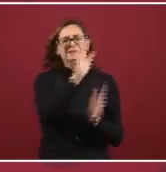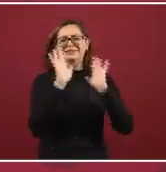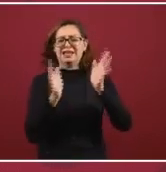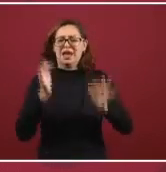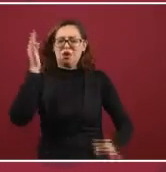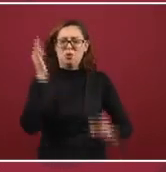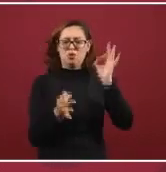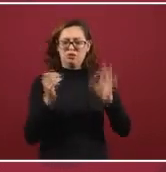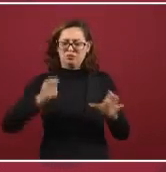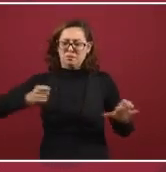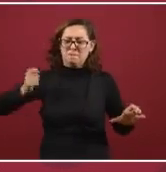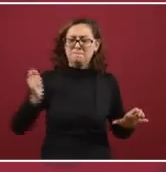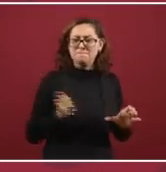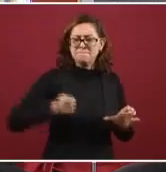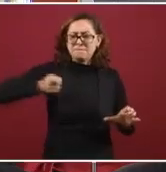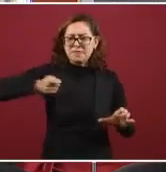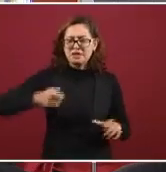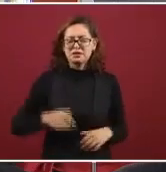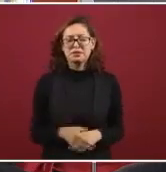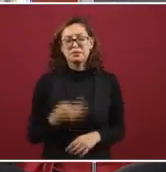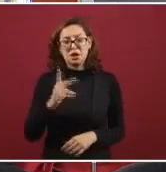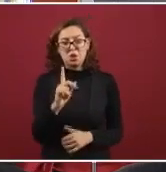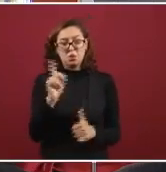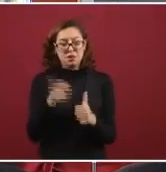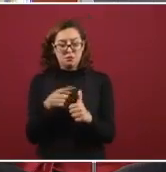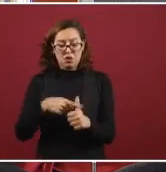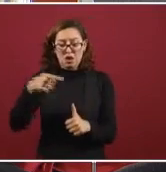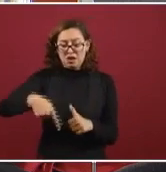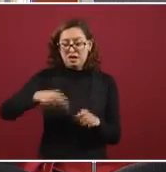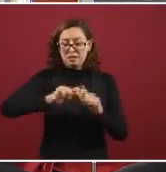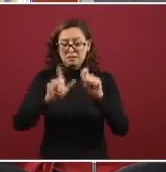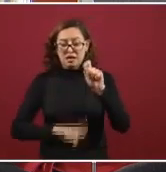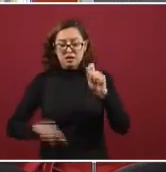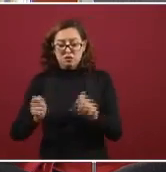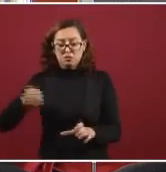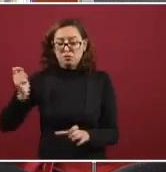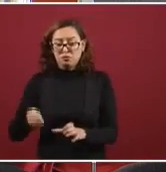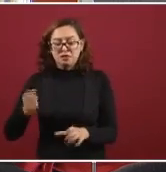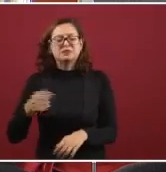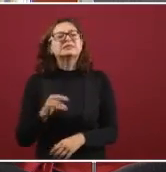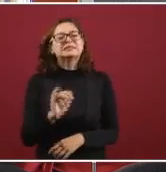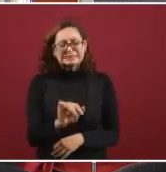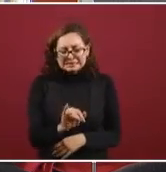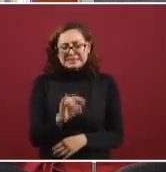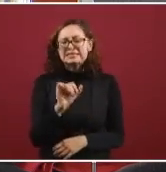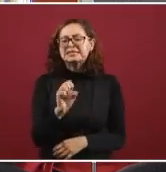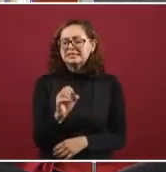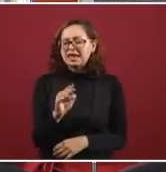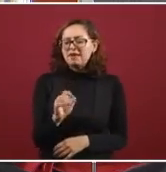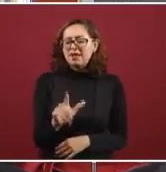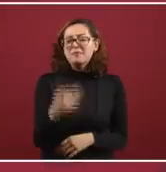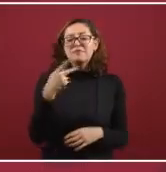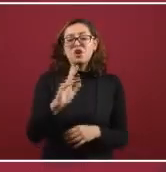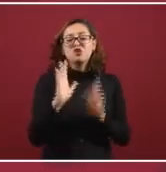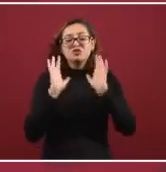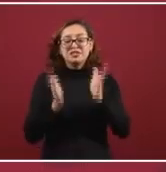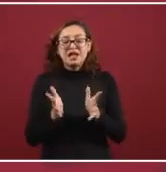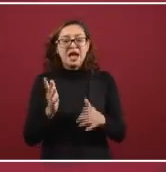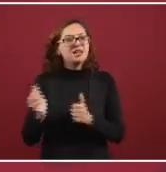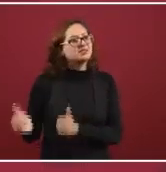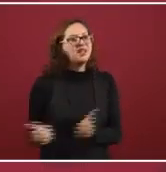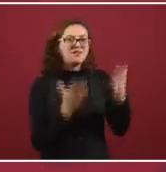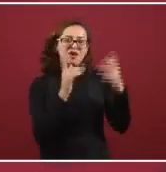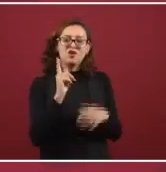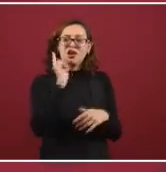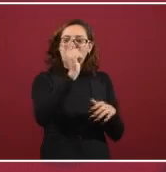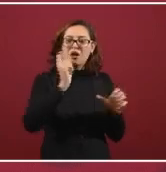Sería imposible. ¿Pero no tenía una sentencia primero en México? Pero ya está allá, Isabel, ya se hizo el juicio allá. Sería muy difícil para